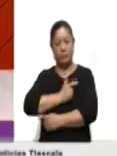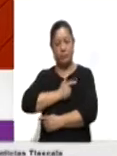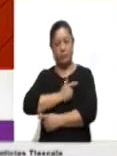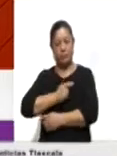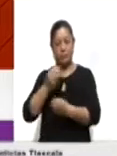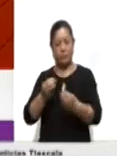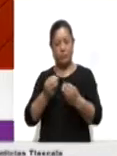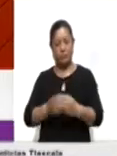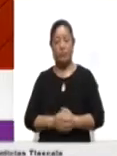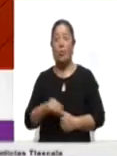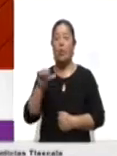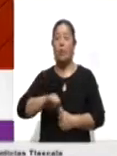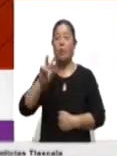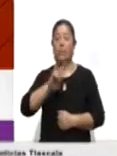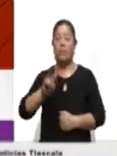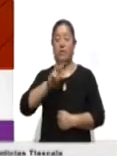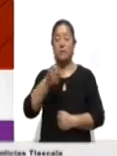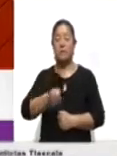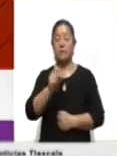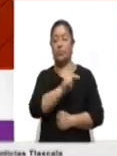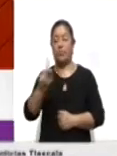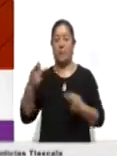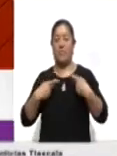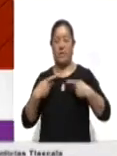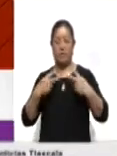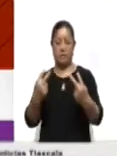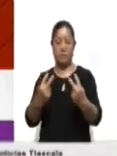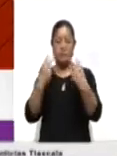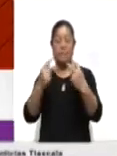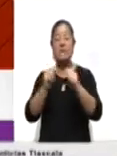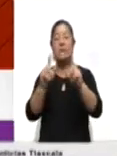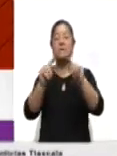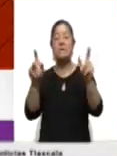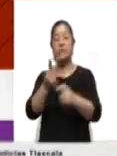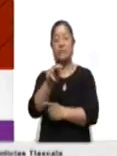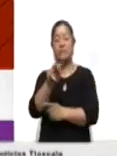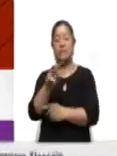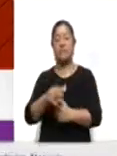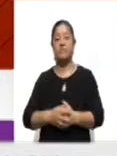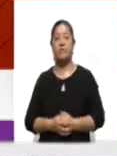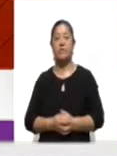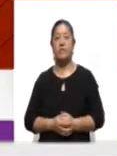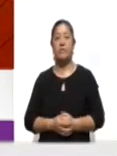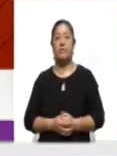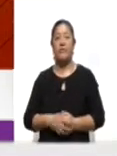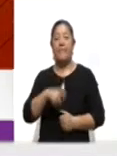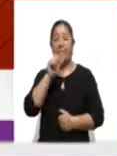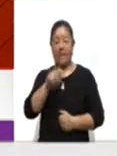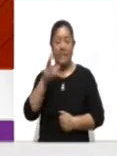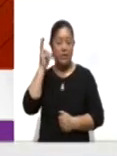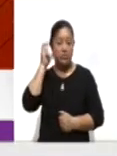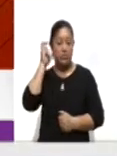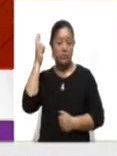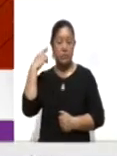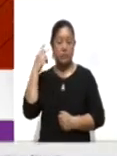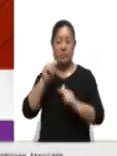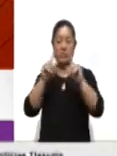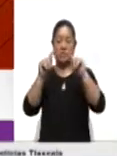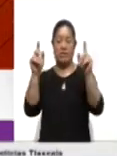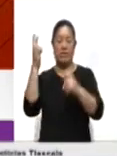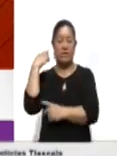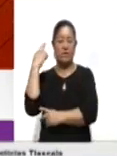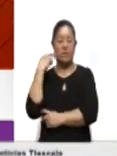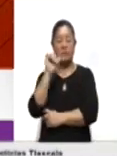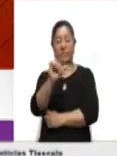gusto ya en este viernes. Saludo a quienes nos siguen a través de la señal de Tlaxcala Televisión, a quienes nos escuchan a través de Radio Tlaxcala,